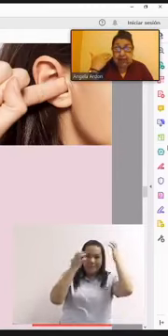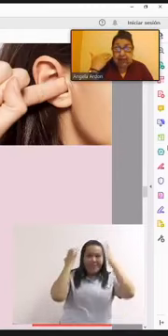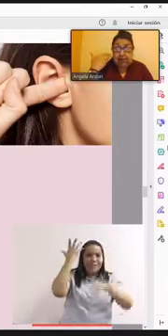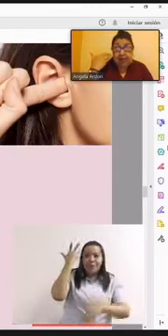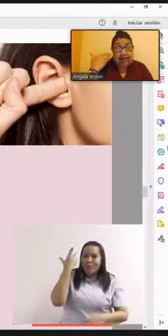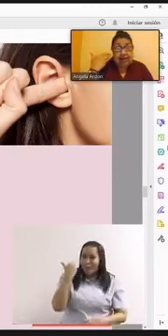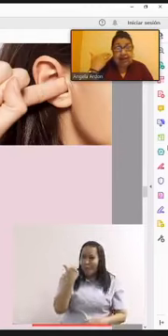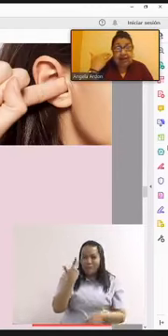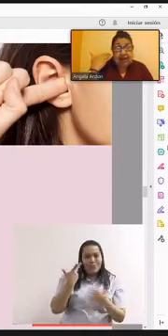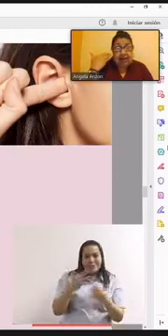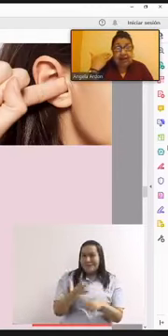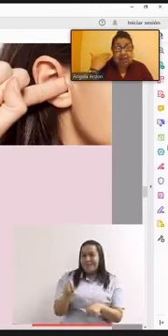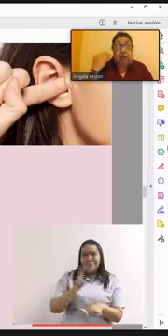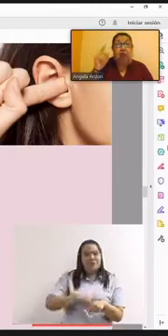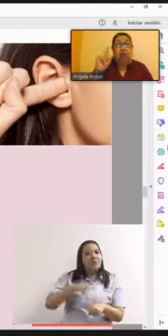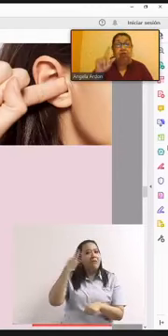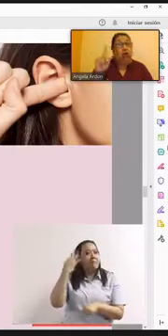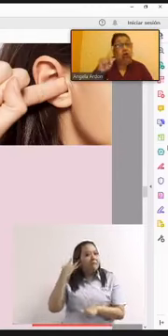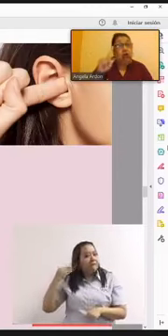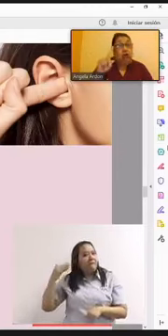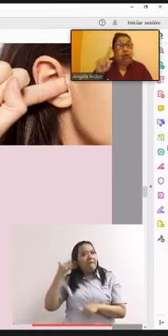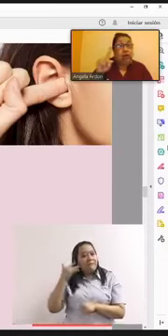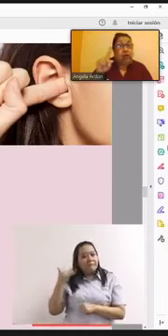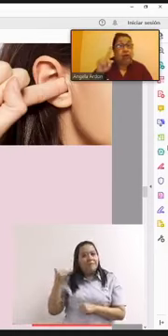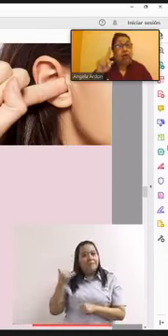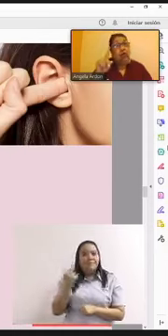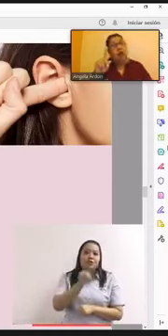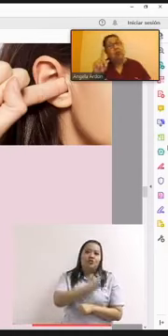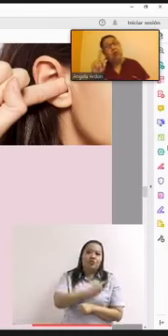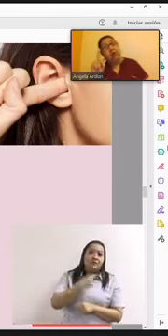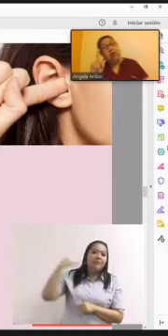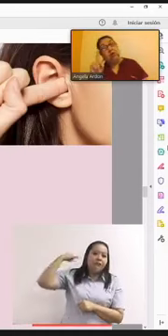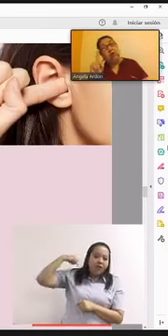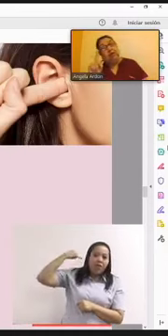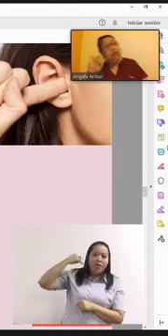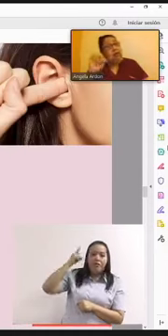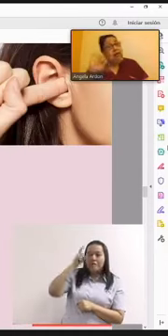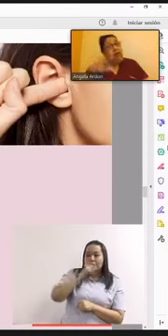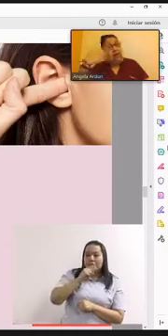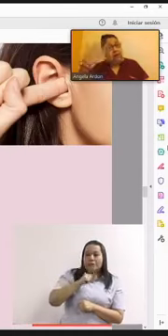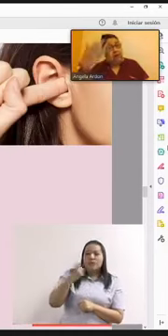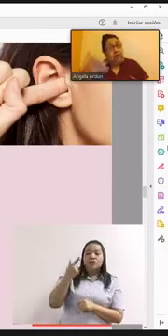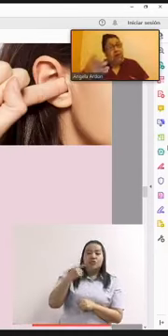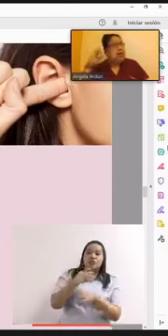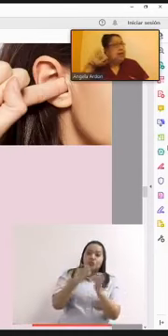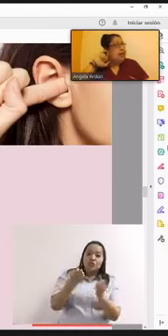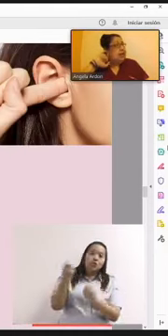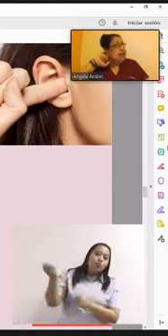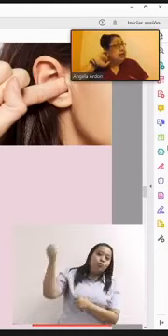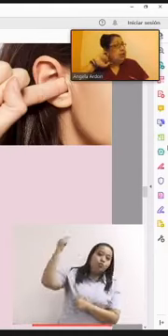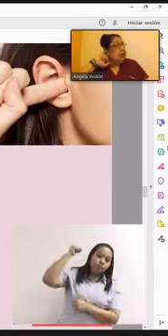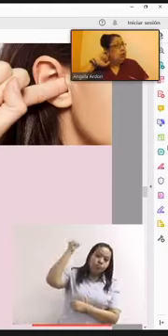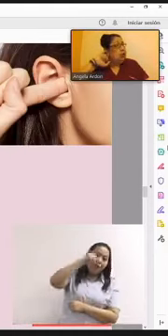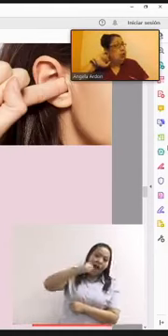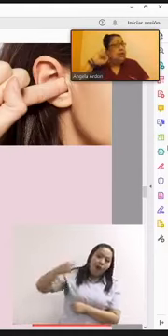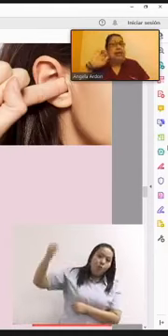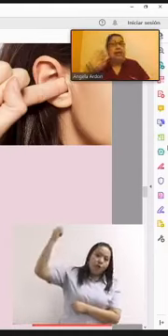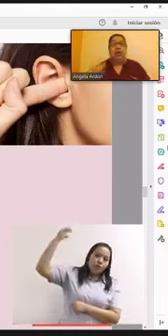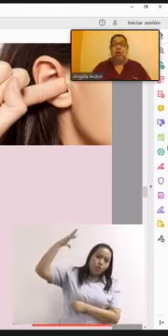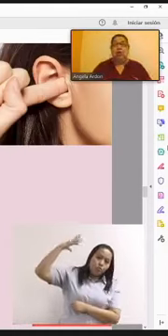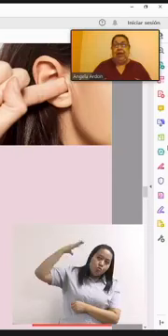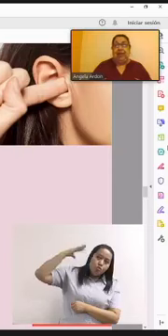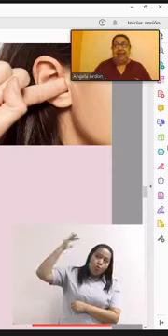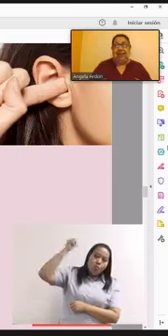los días te bañas, te estás lavando los oídos. Solo que no lo dejes húmedos. Pones tu cabeza a un lado, que ahí lo vas a ver más adelante, y con una